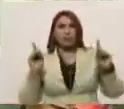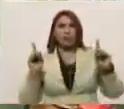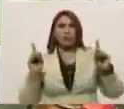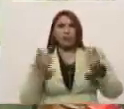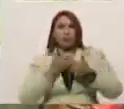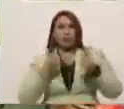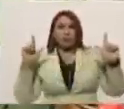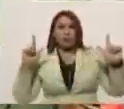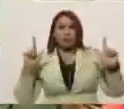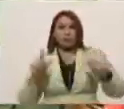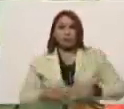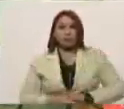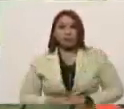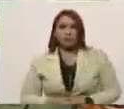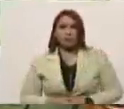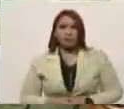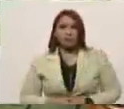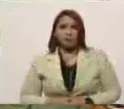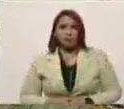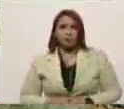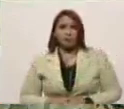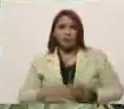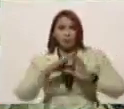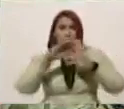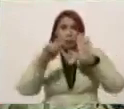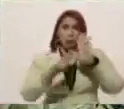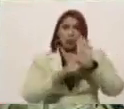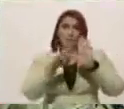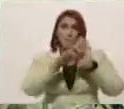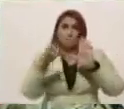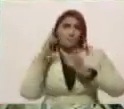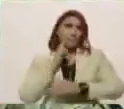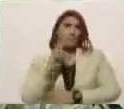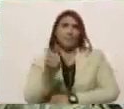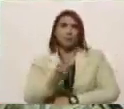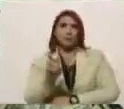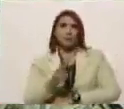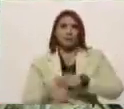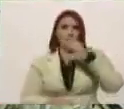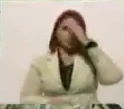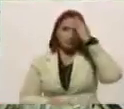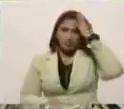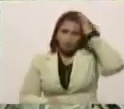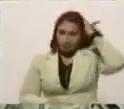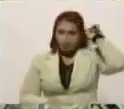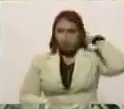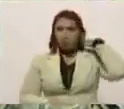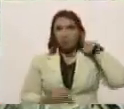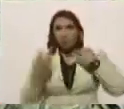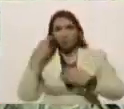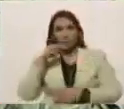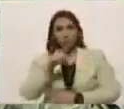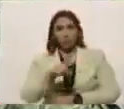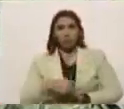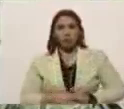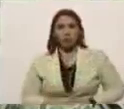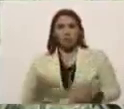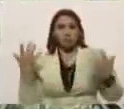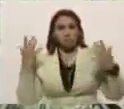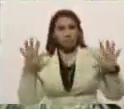libertad y la constitución de la república. Por eso